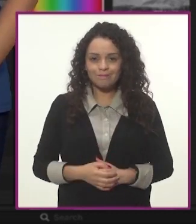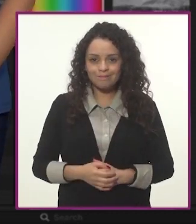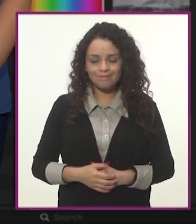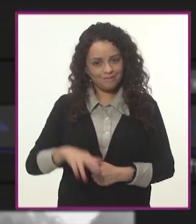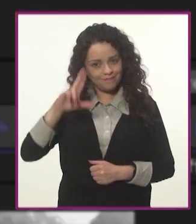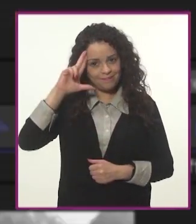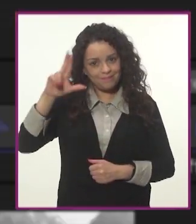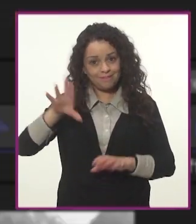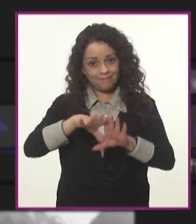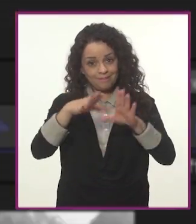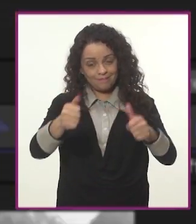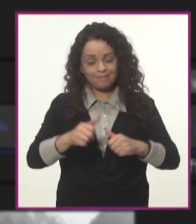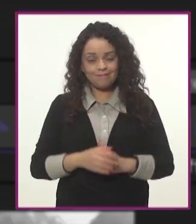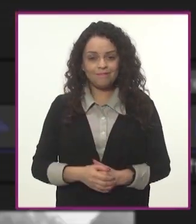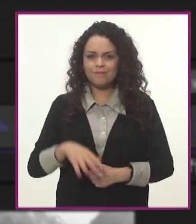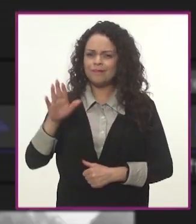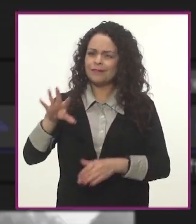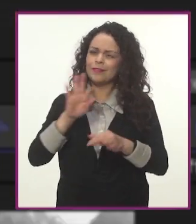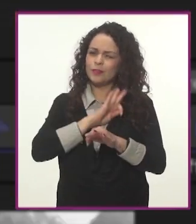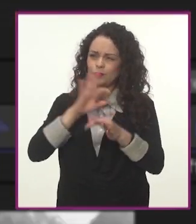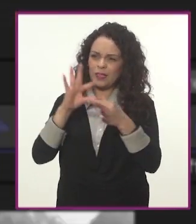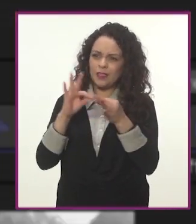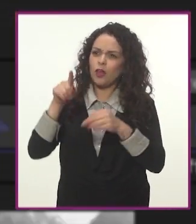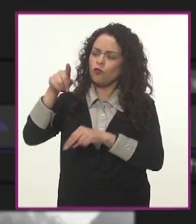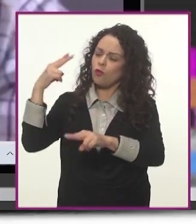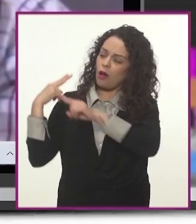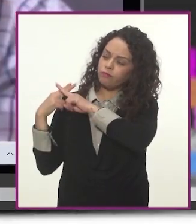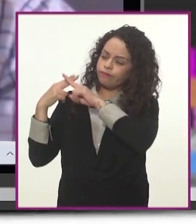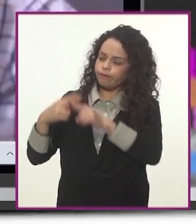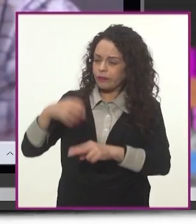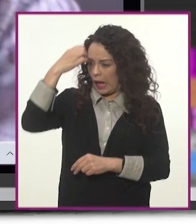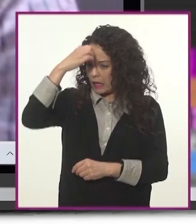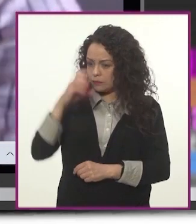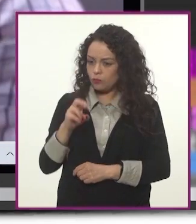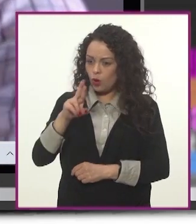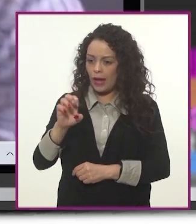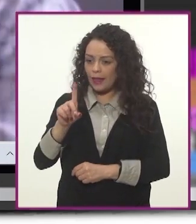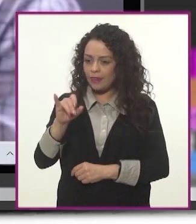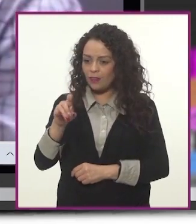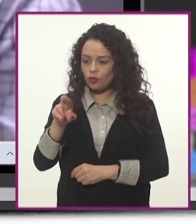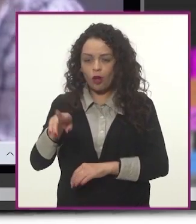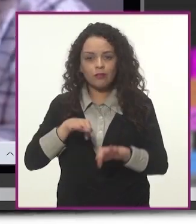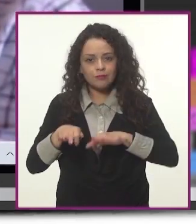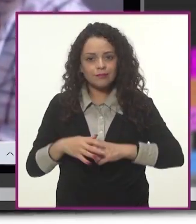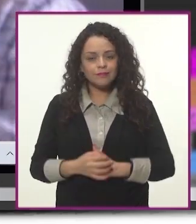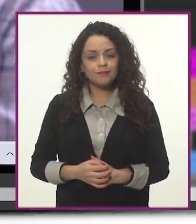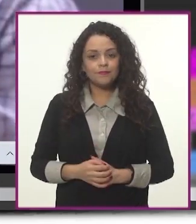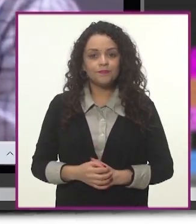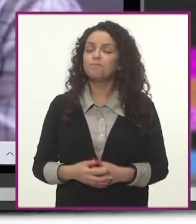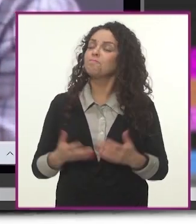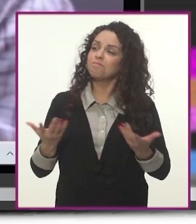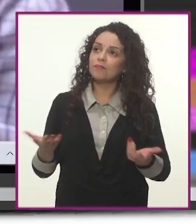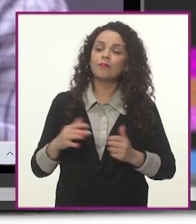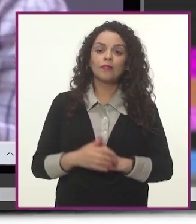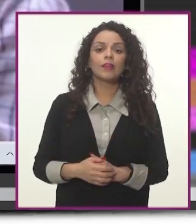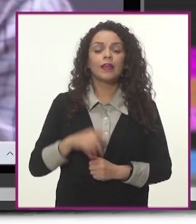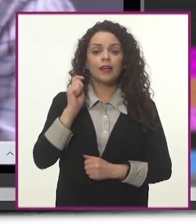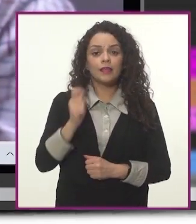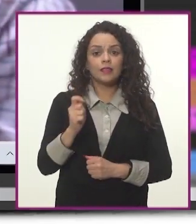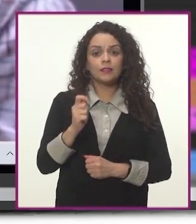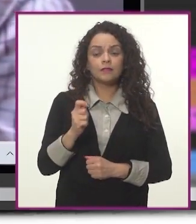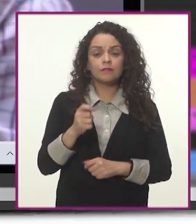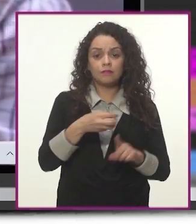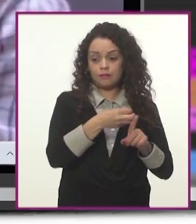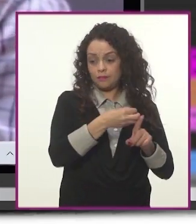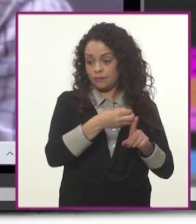Hola. Háblanos un poco de tu trayectoria como editor. Bueno, quizá en largometrajes de ficción